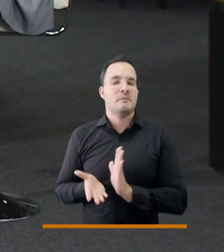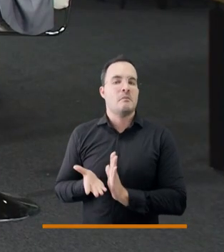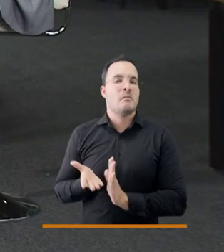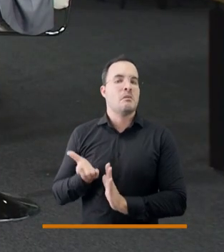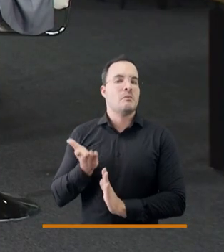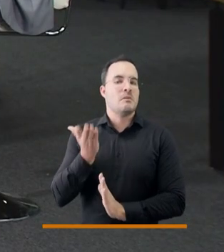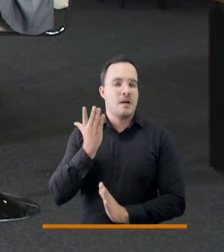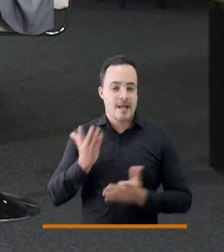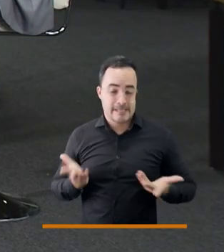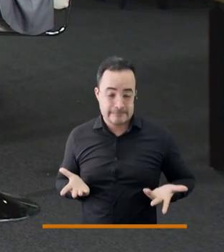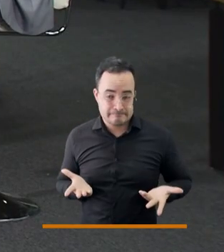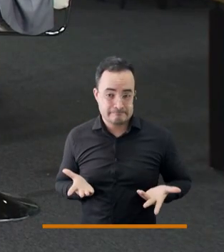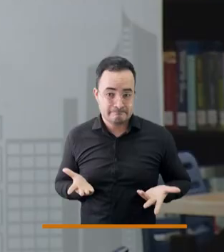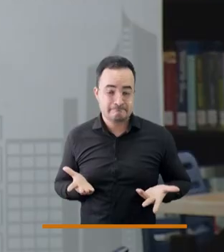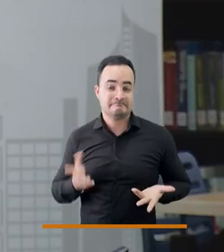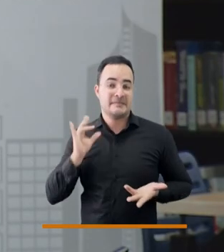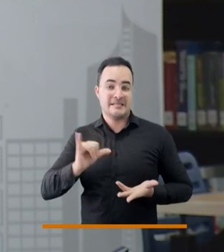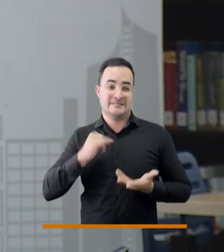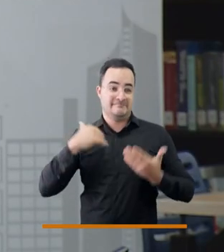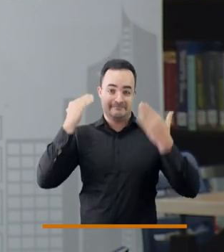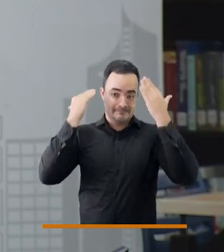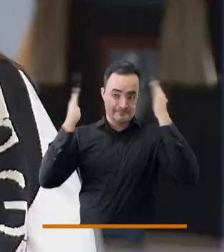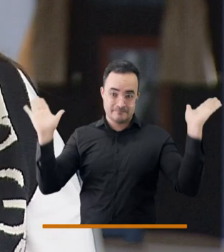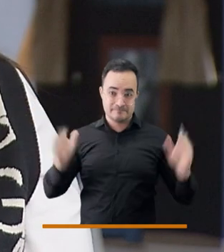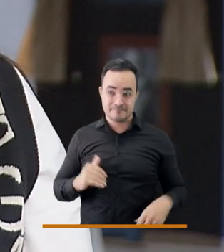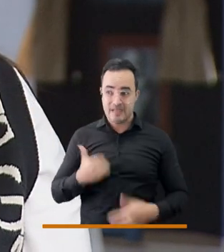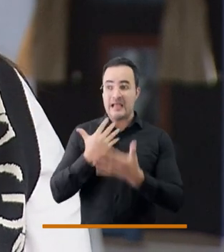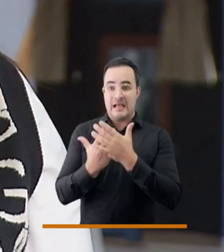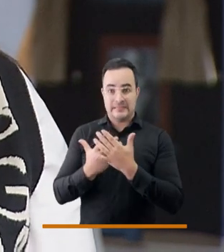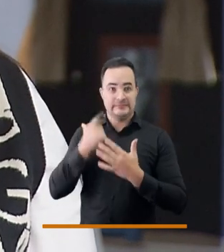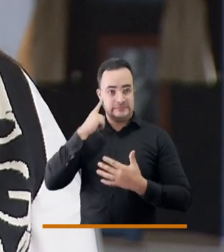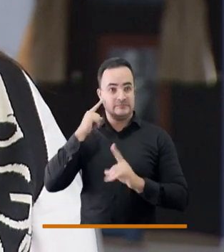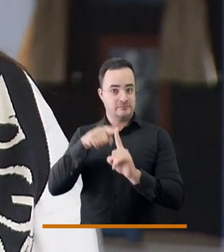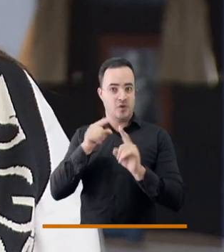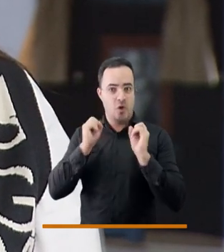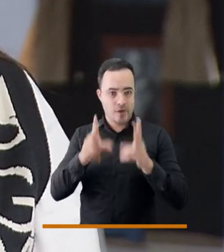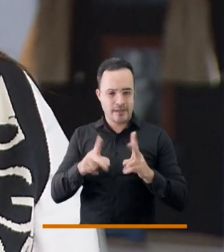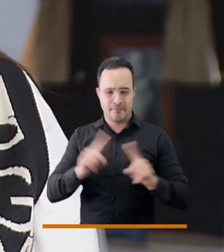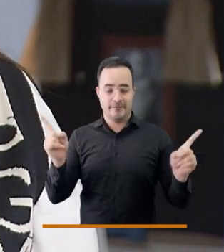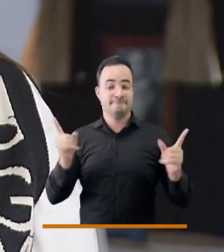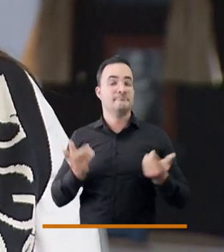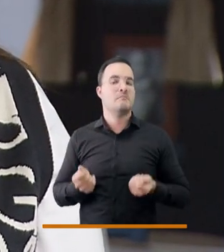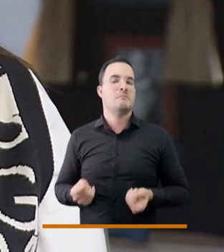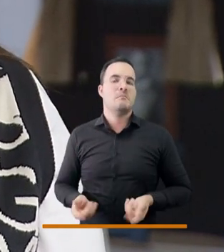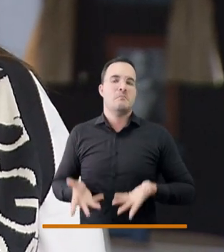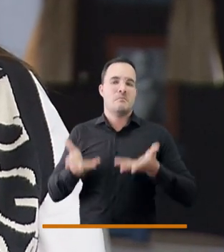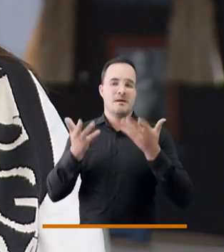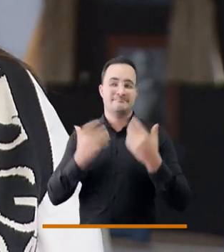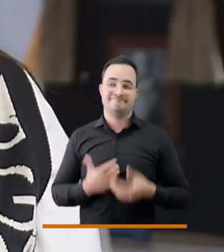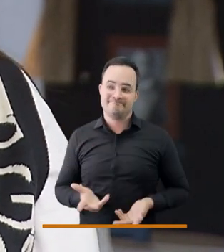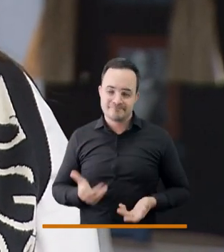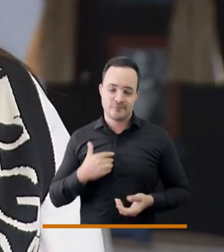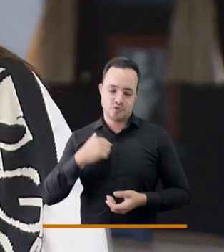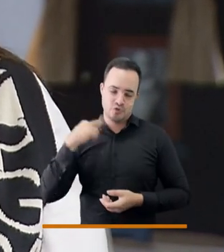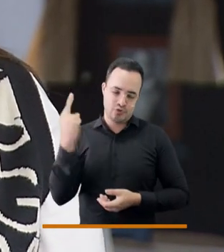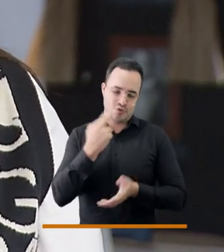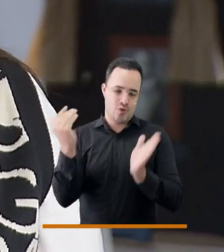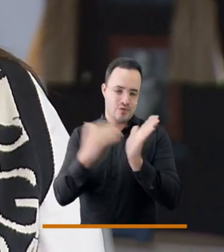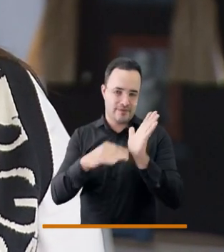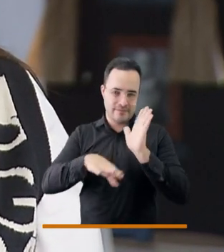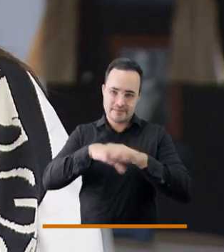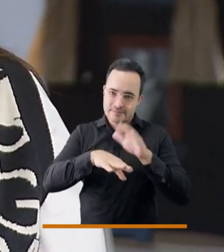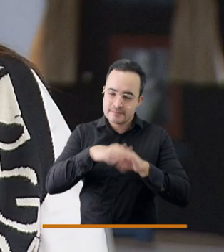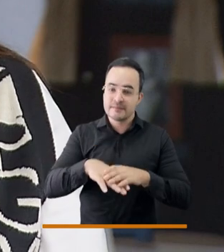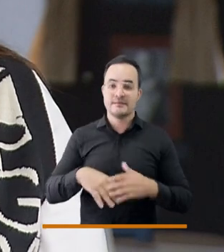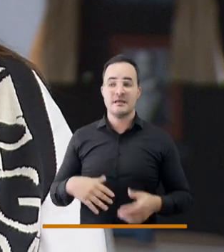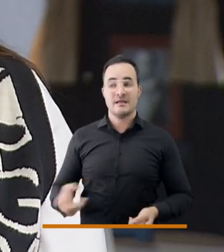sería entonces el costo de dicha cárcel metropolitana para sindicados, que vuelvo a repetir y recalco que no era